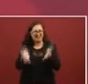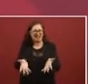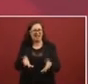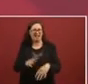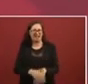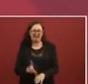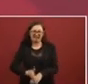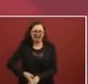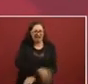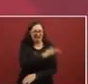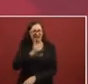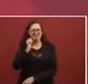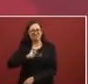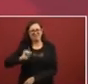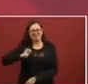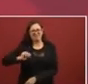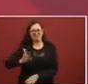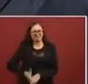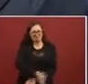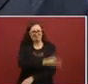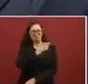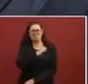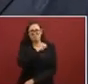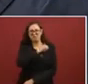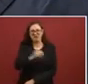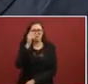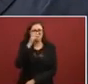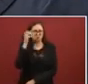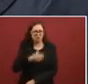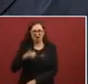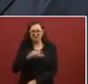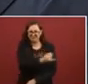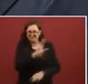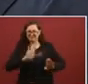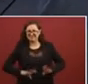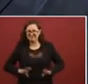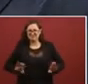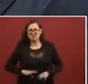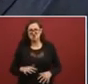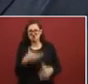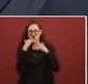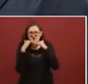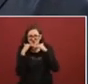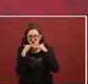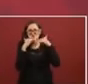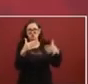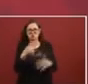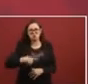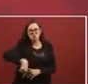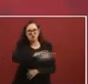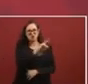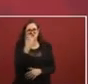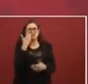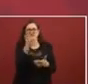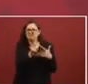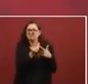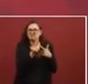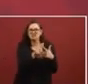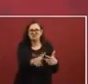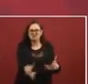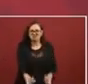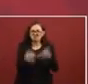con el conservadurismo y con la perversidad de estos corruptos que quisieran